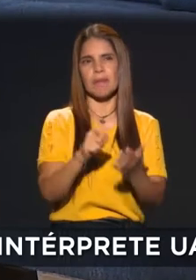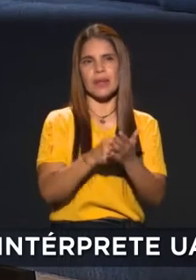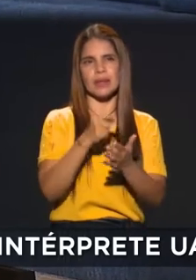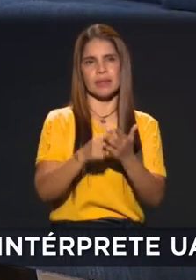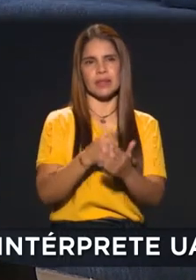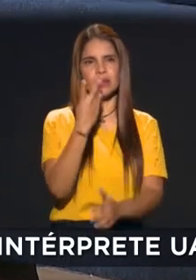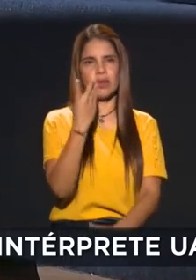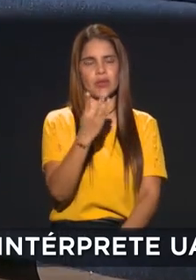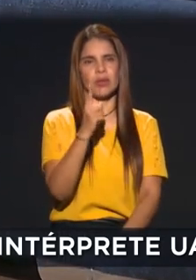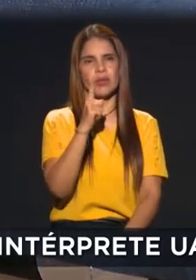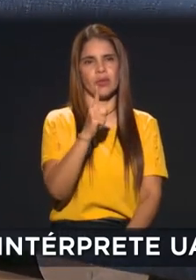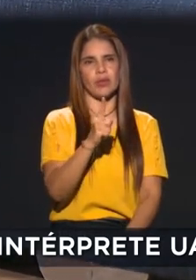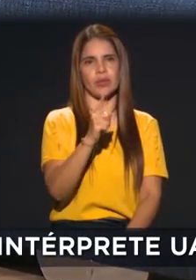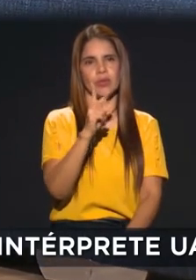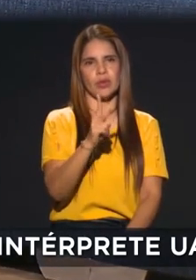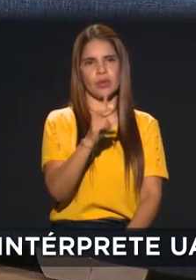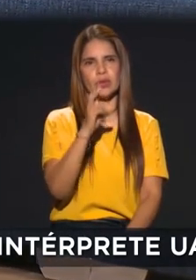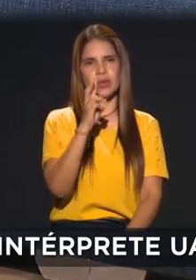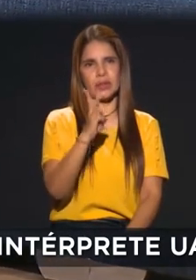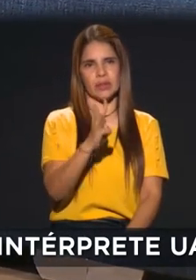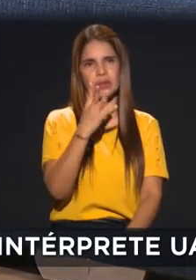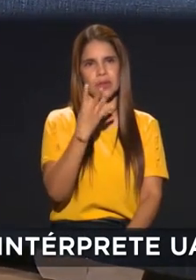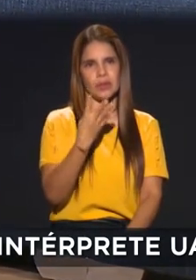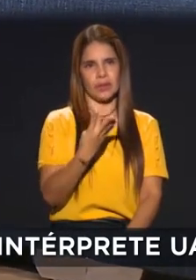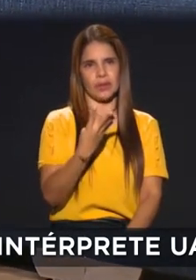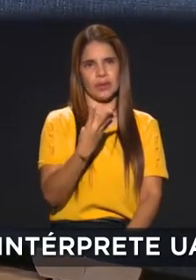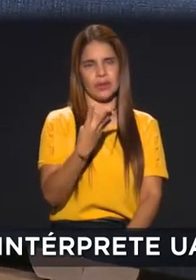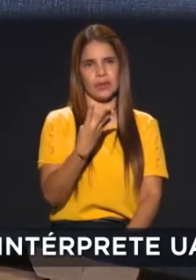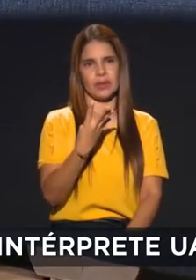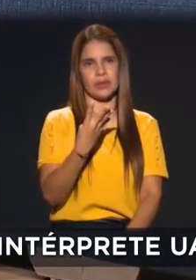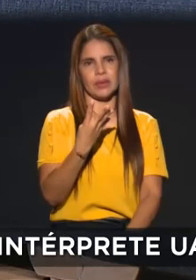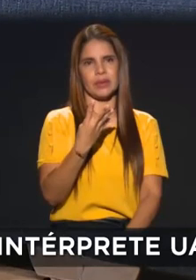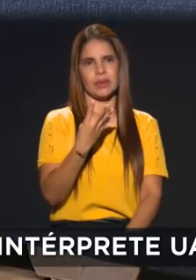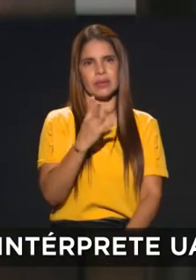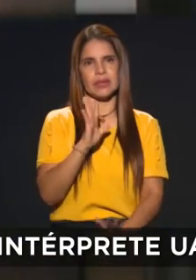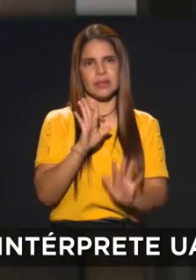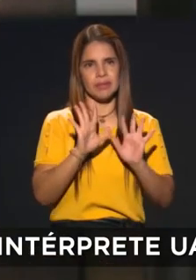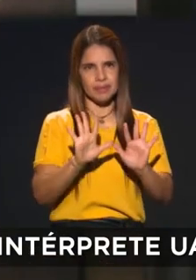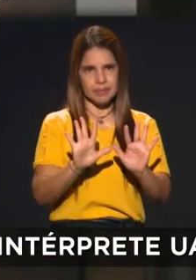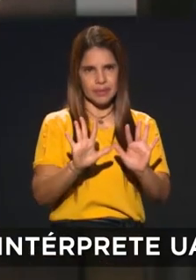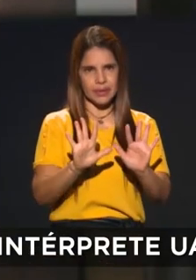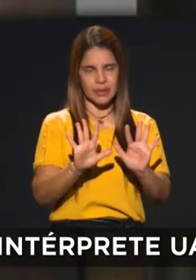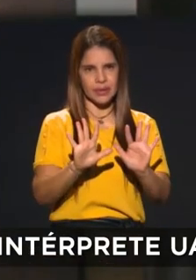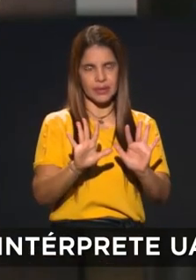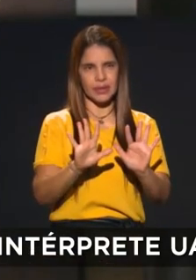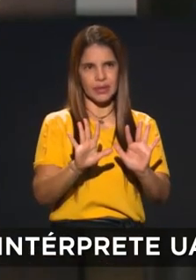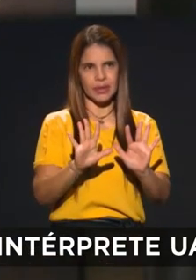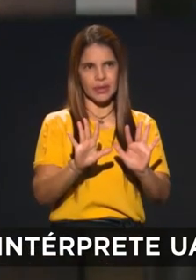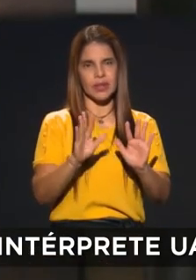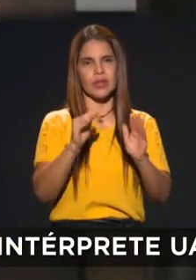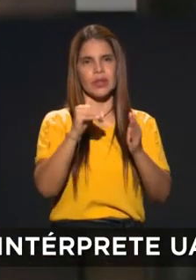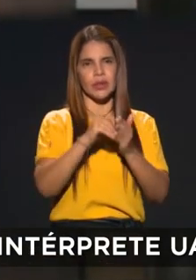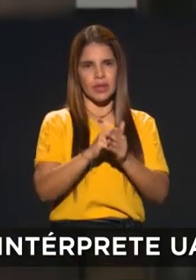exhalar 4. Inhalo por izquierda 2, 3, 4, retienes y exhalas por